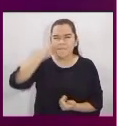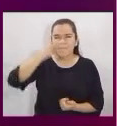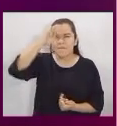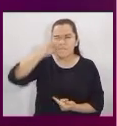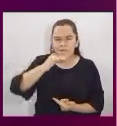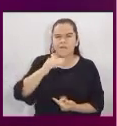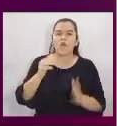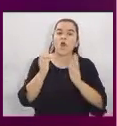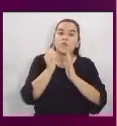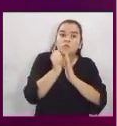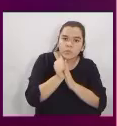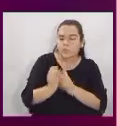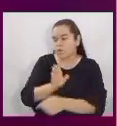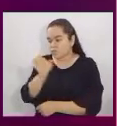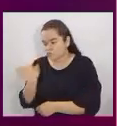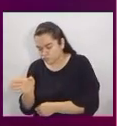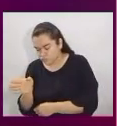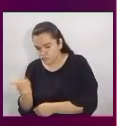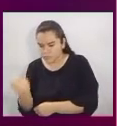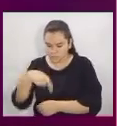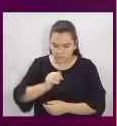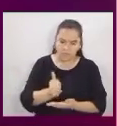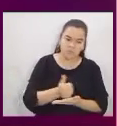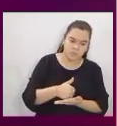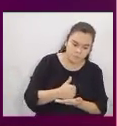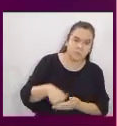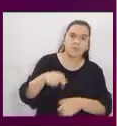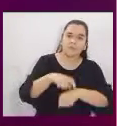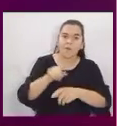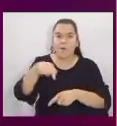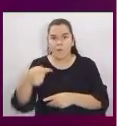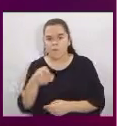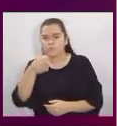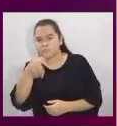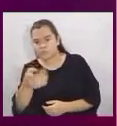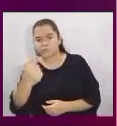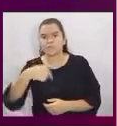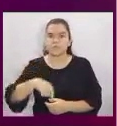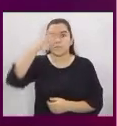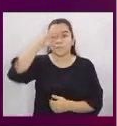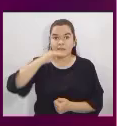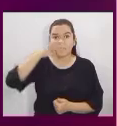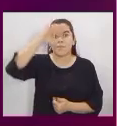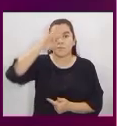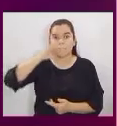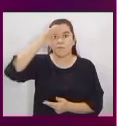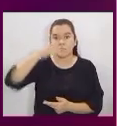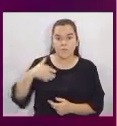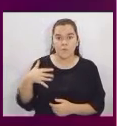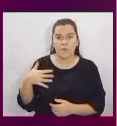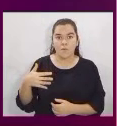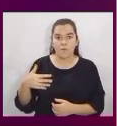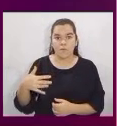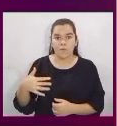en cuestión de meses, entre turnos, pedido a especialistas, y todo esto fueron